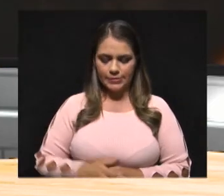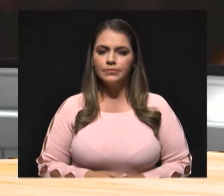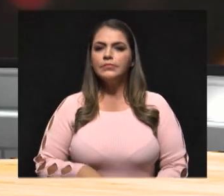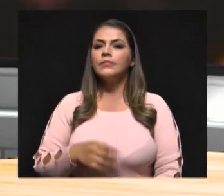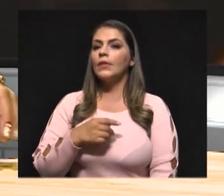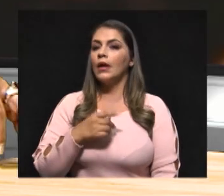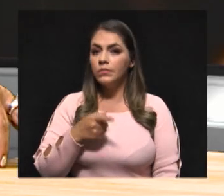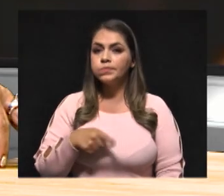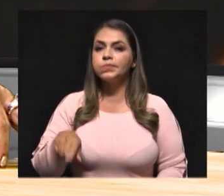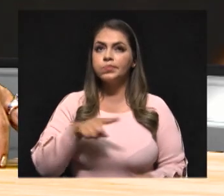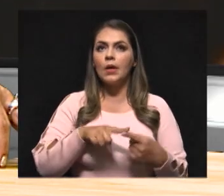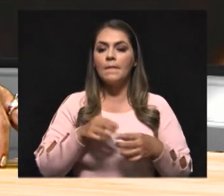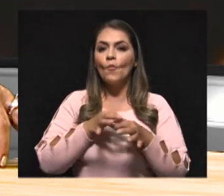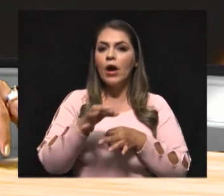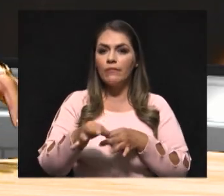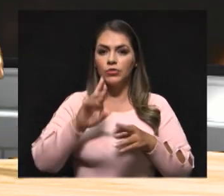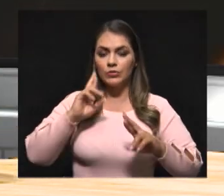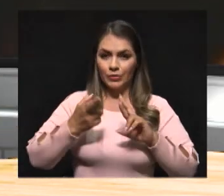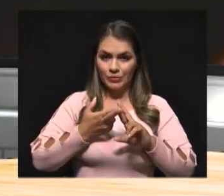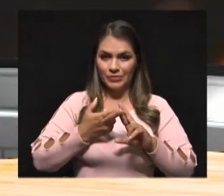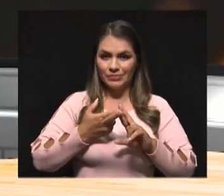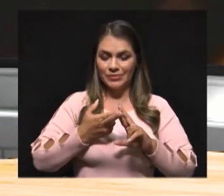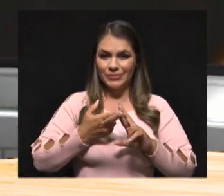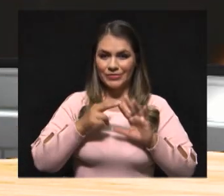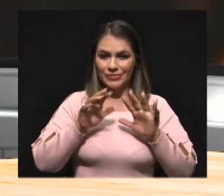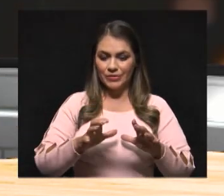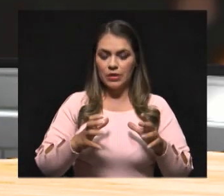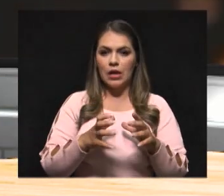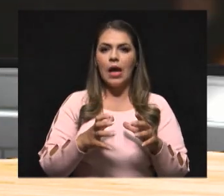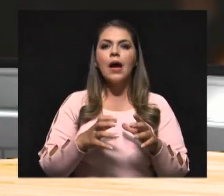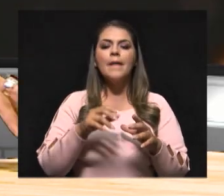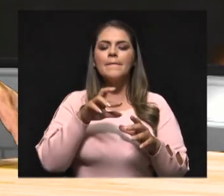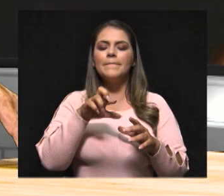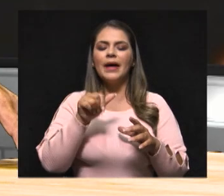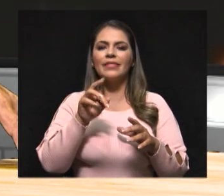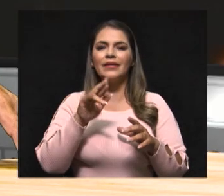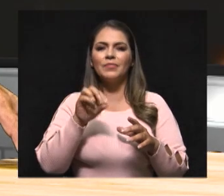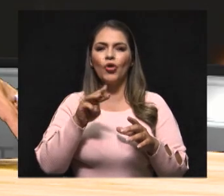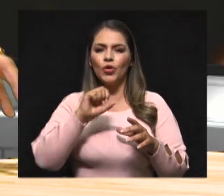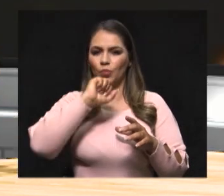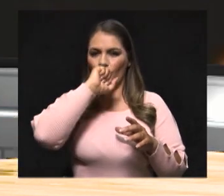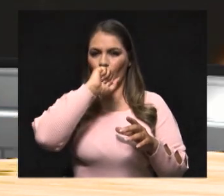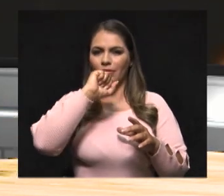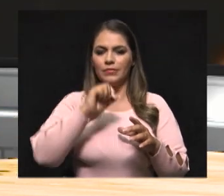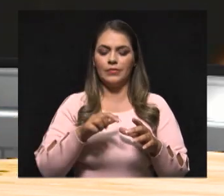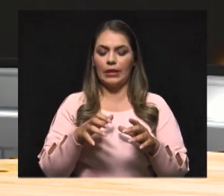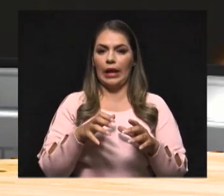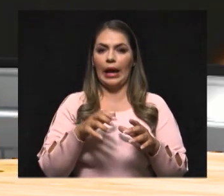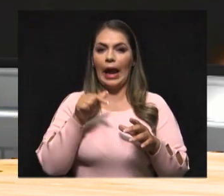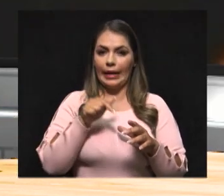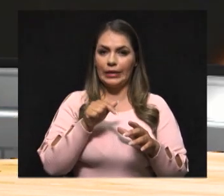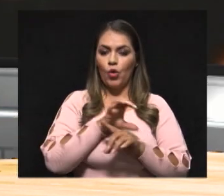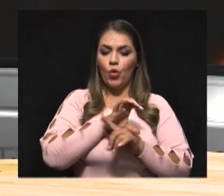donde también tenemos pueblos patrimonio que hacen red de los pueblos patrimonio ahí la parte de nuestra cultura